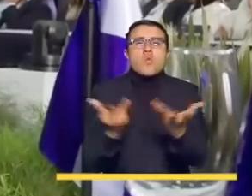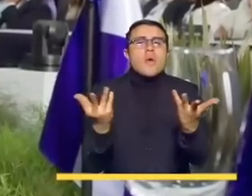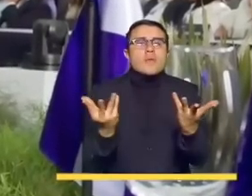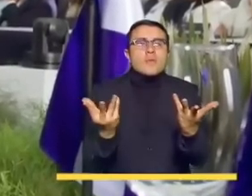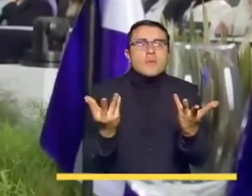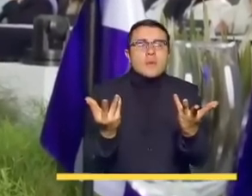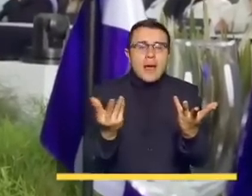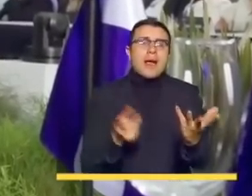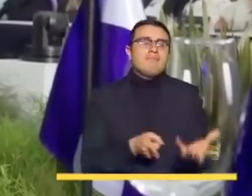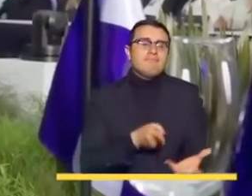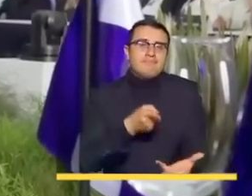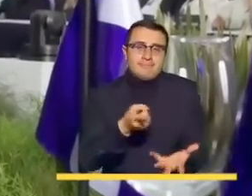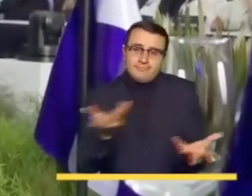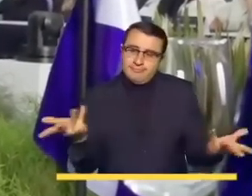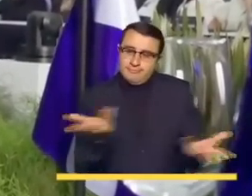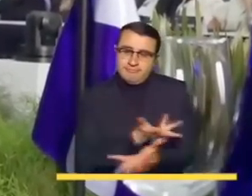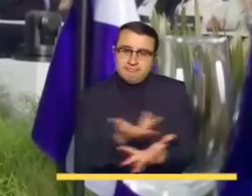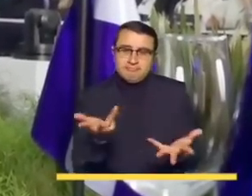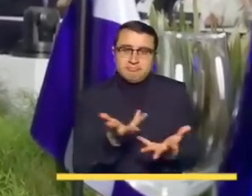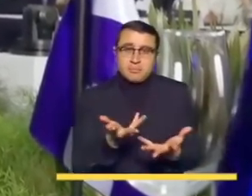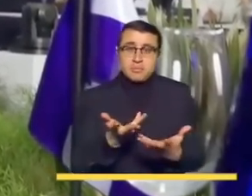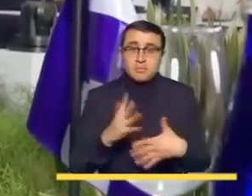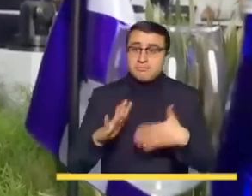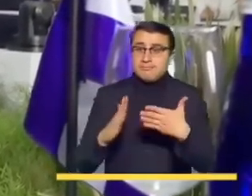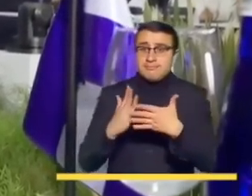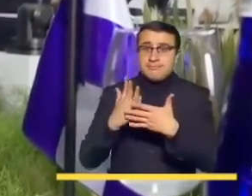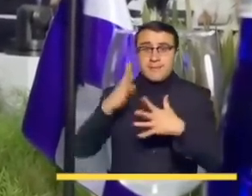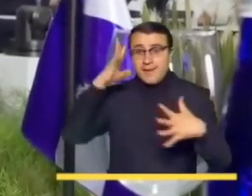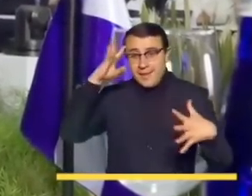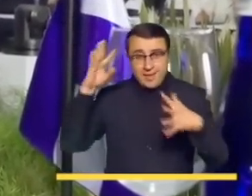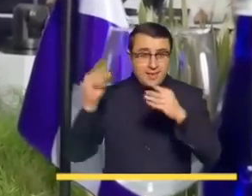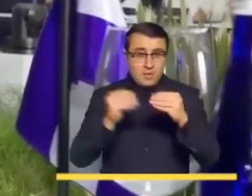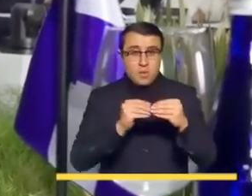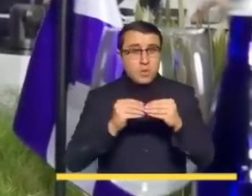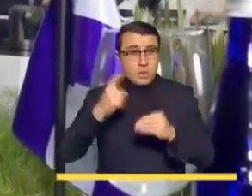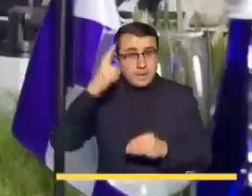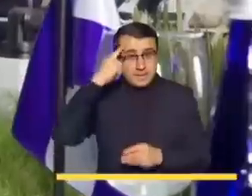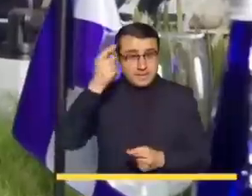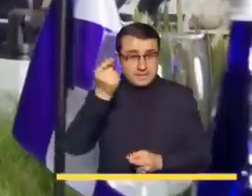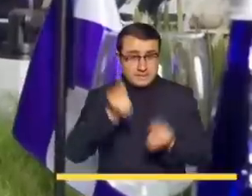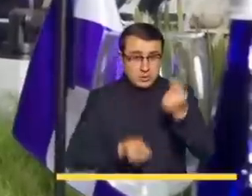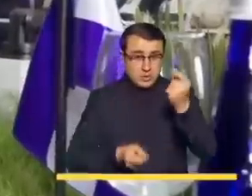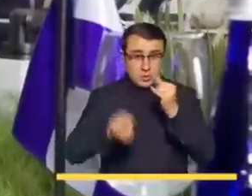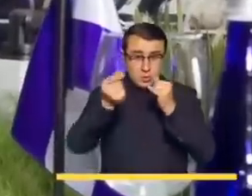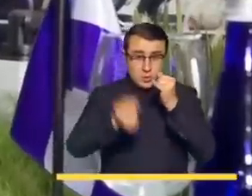nada nuevo bajo el mundo, consenso en el pensamiento económico.